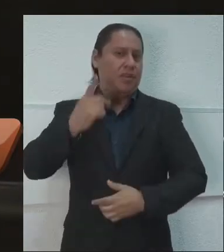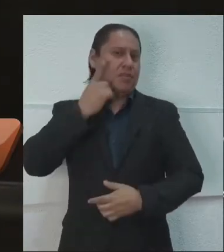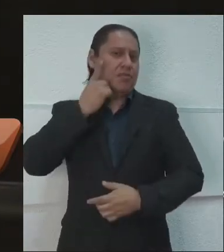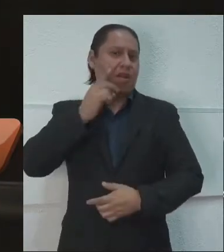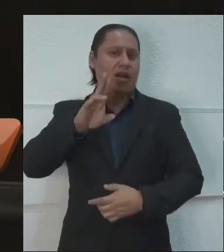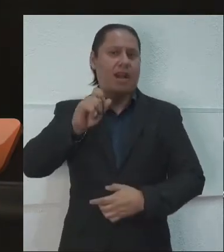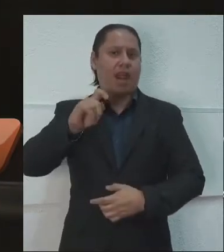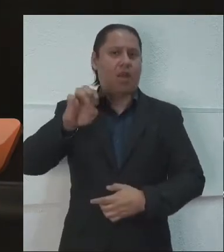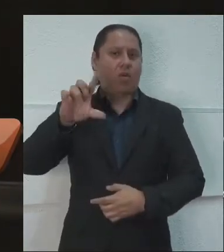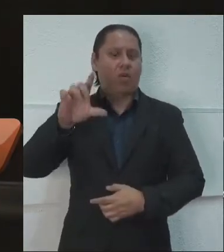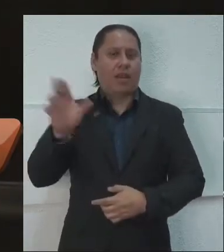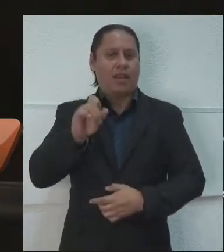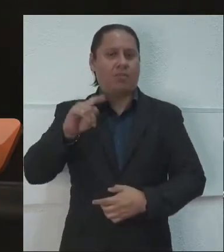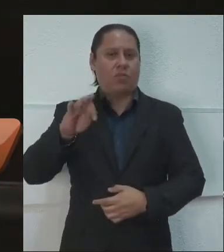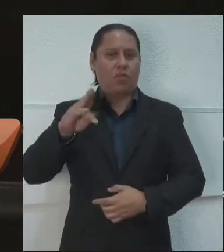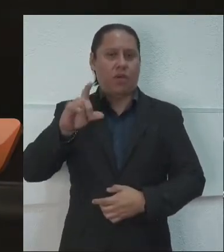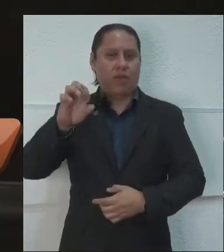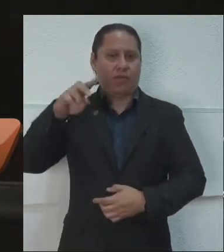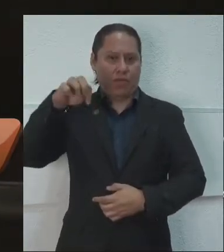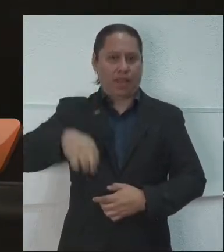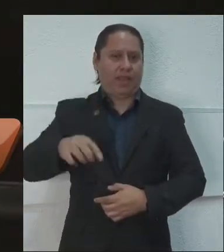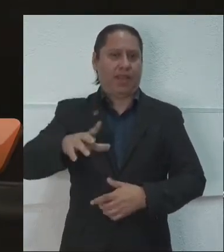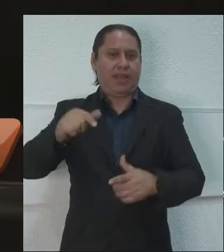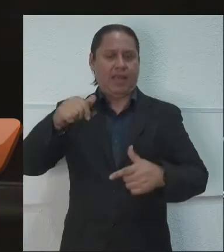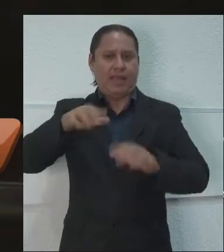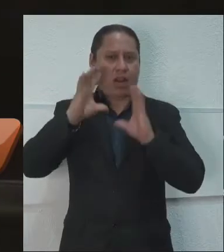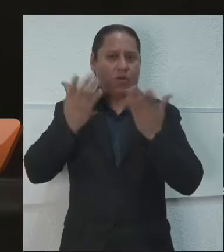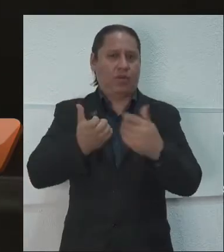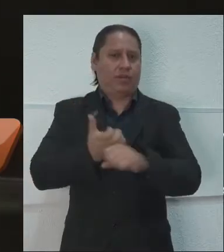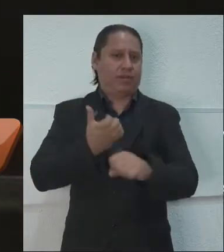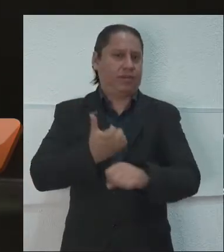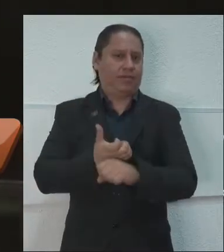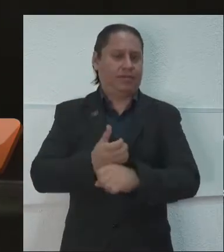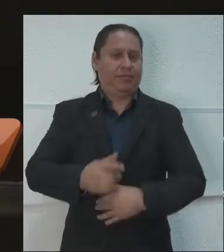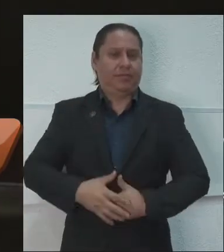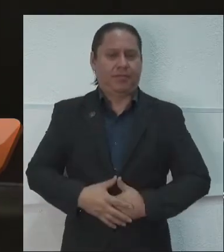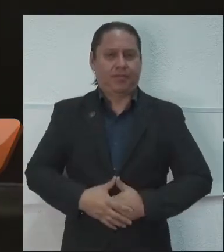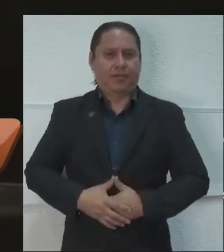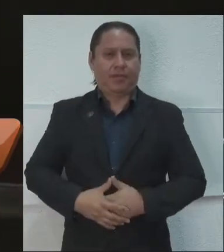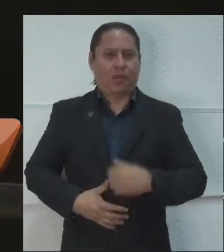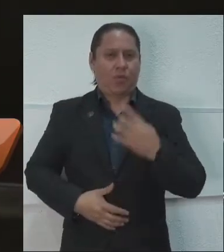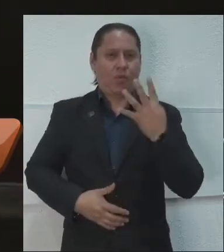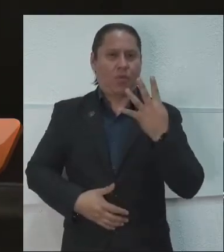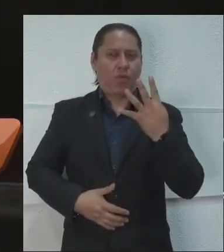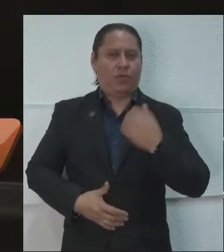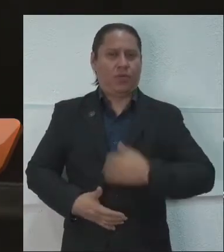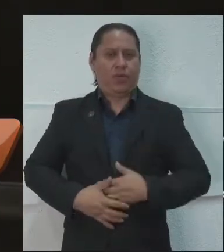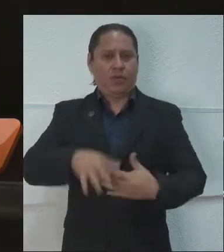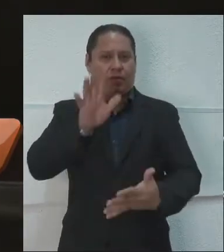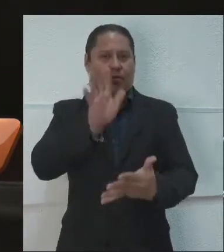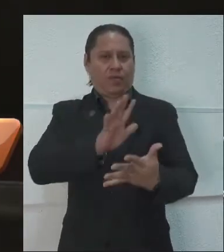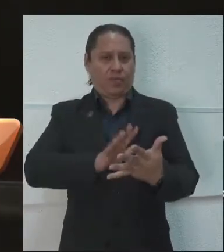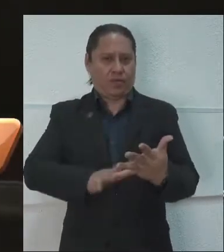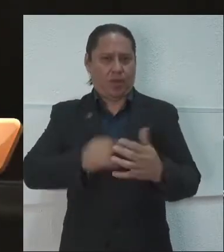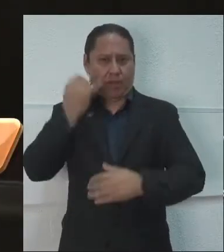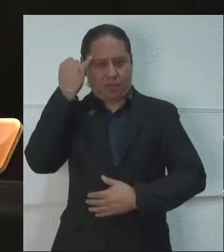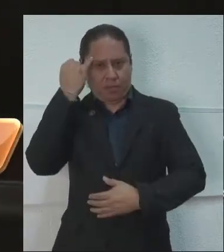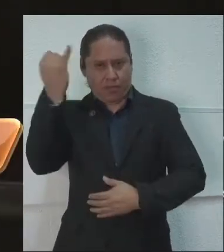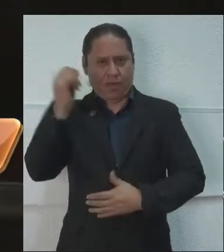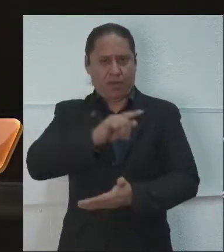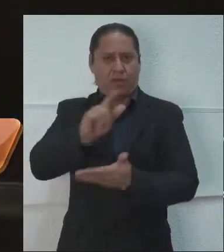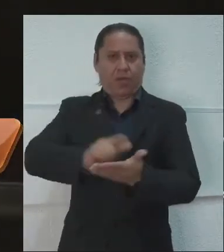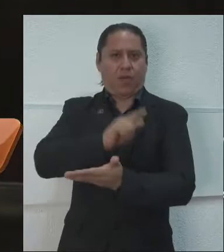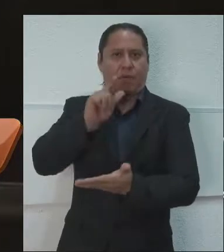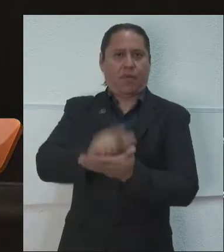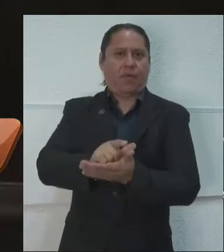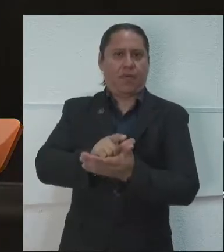Eduardo Bonifaz Moerano, integrante de esta 68ª legislatura. Cuarto punto. Lectura de la iniciativa de